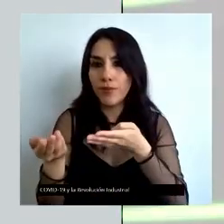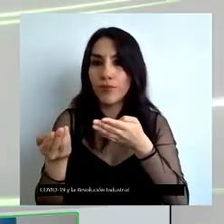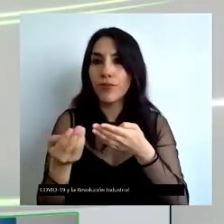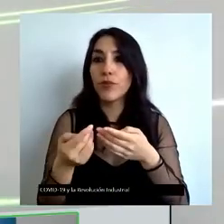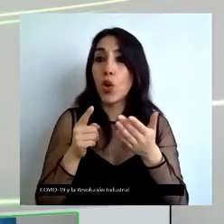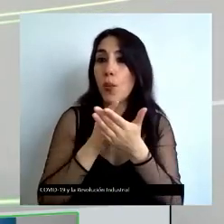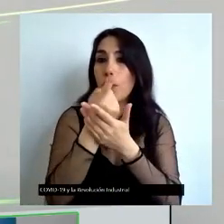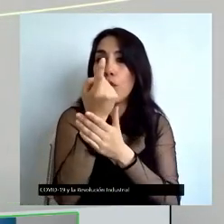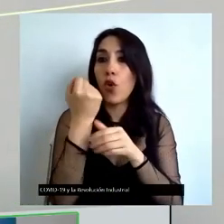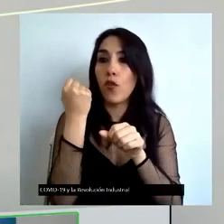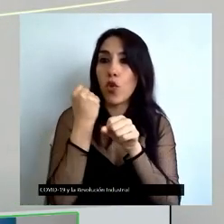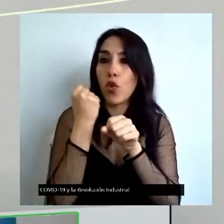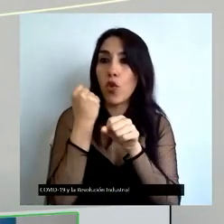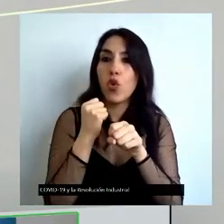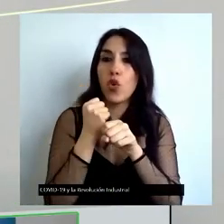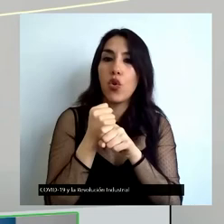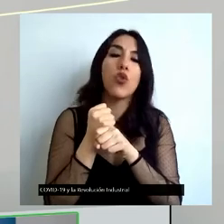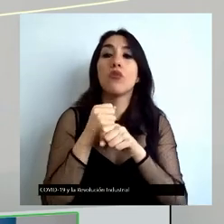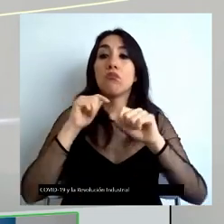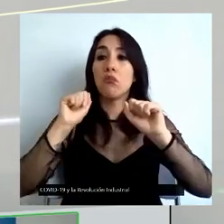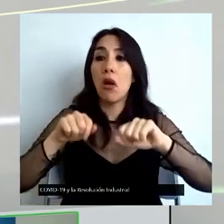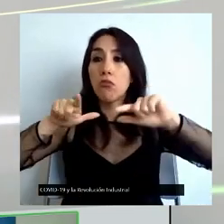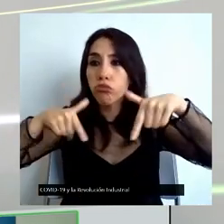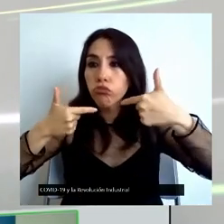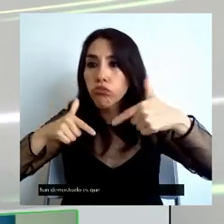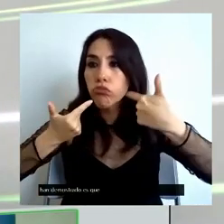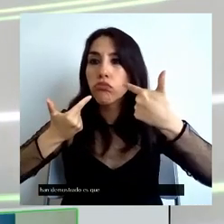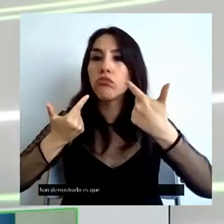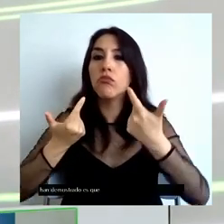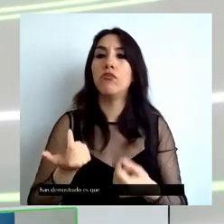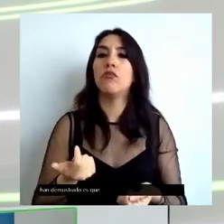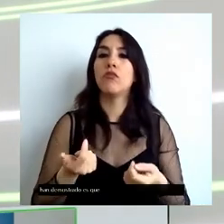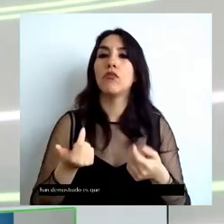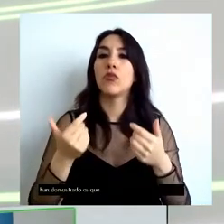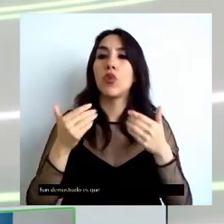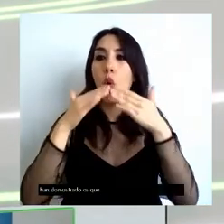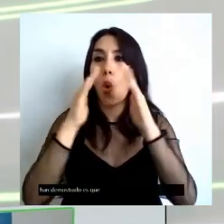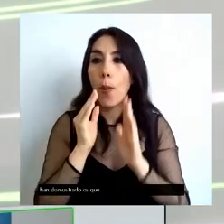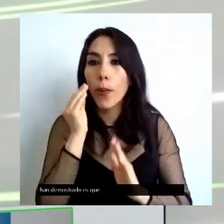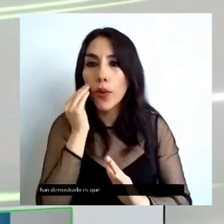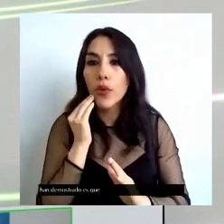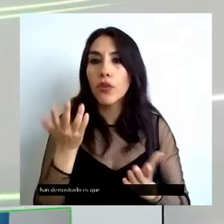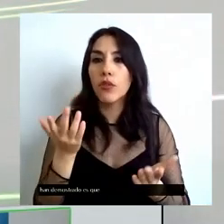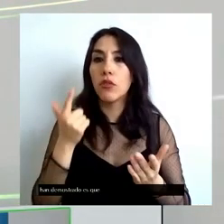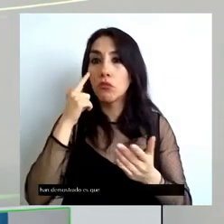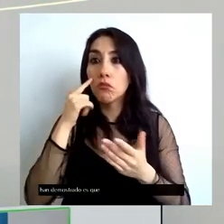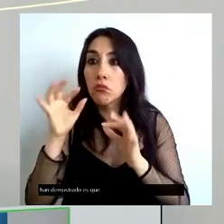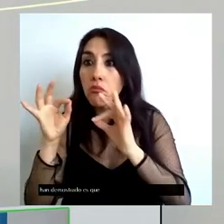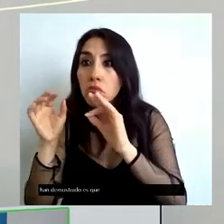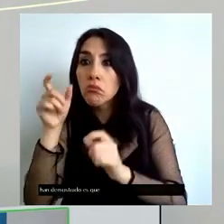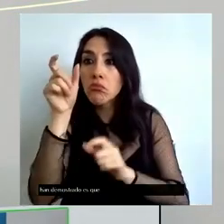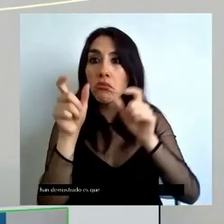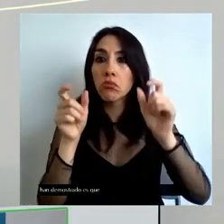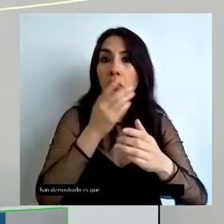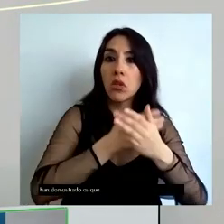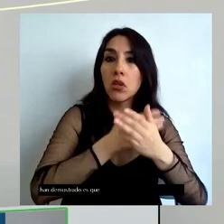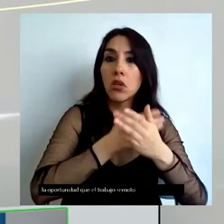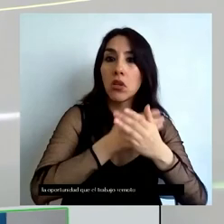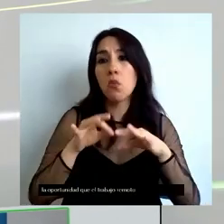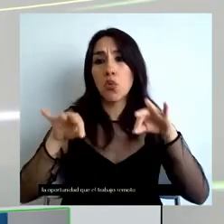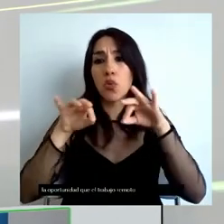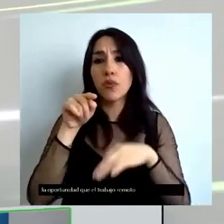discapacidad. Sin embargo, que esta nueva industria proporcione un